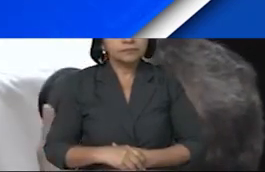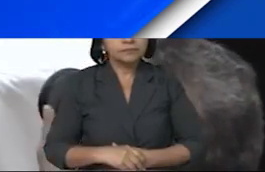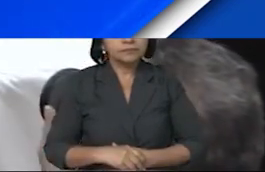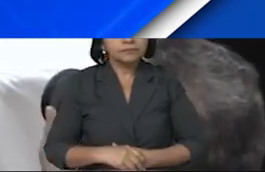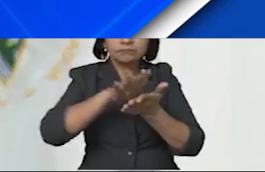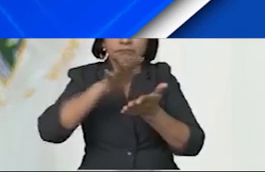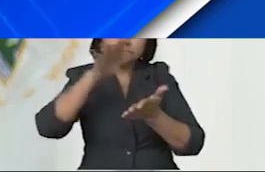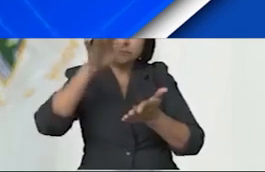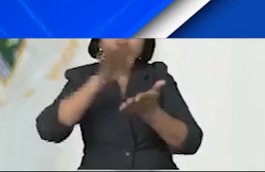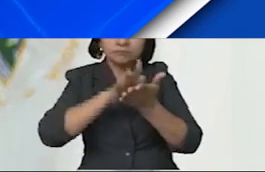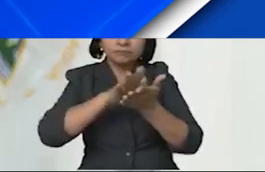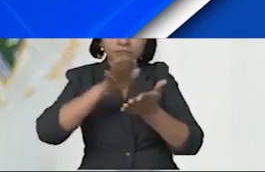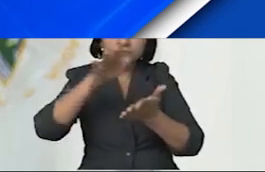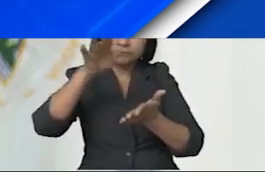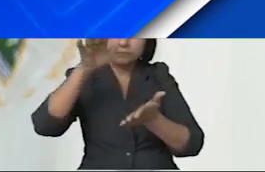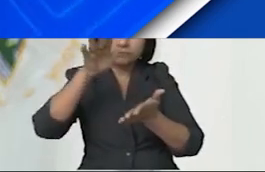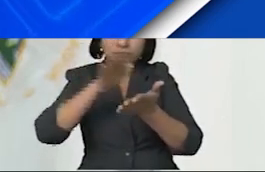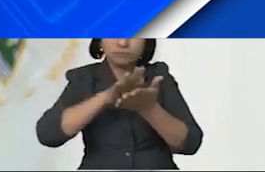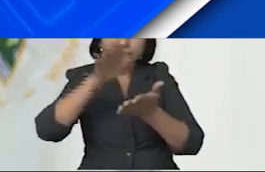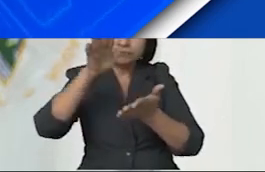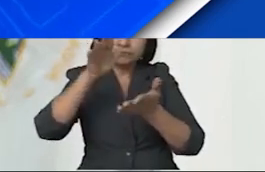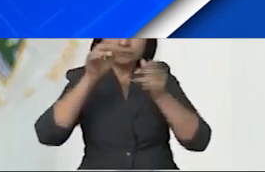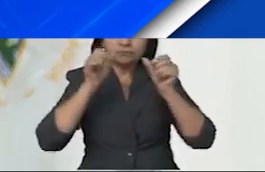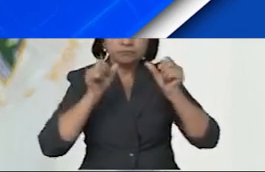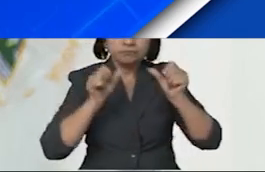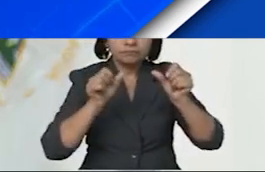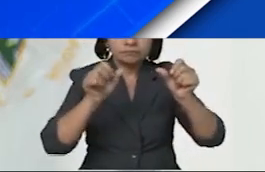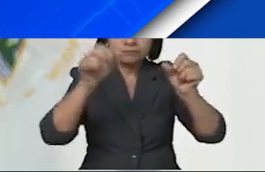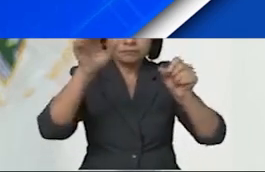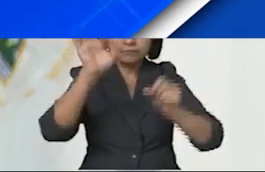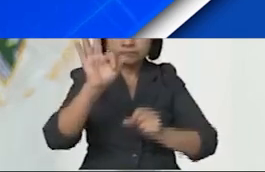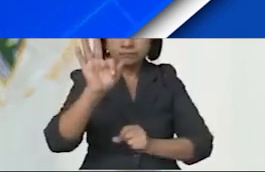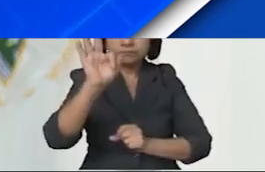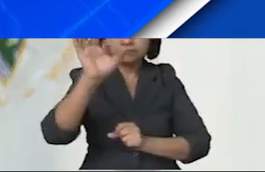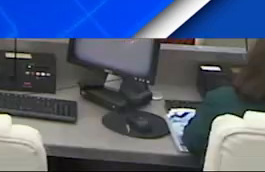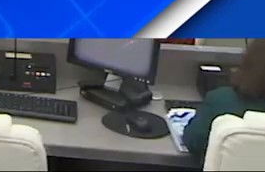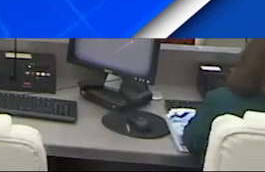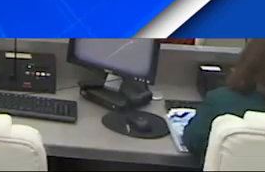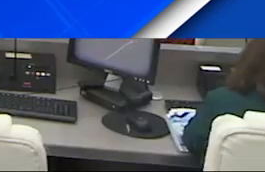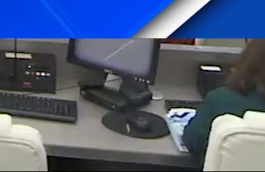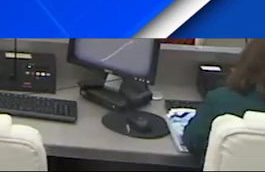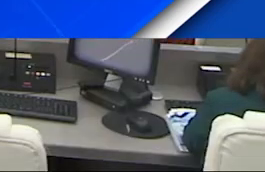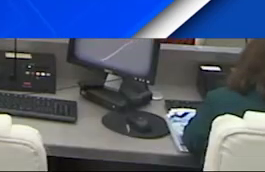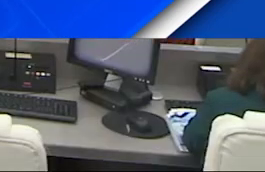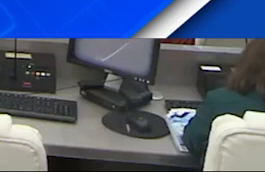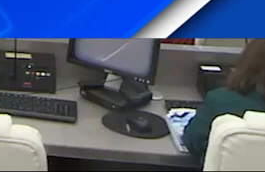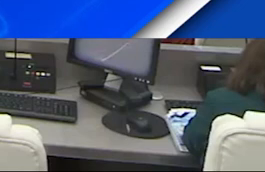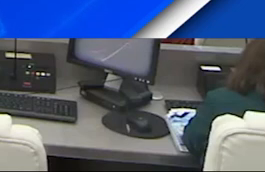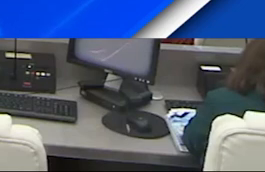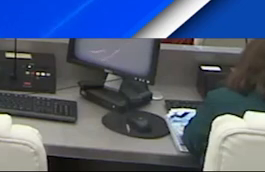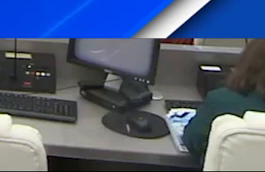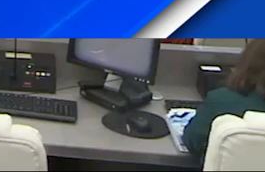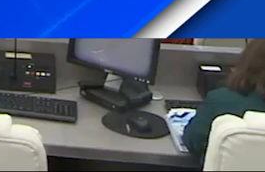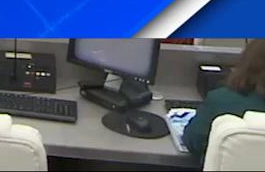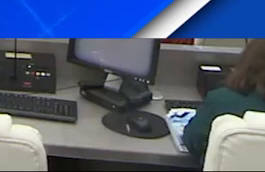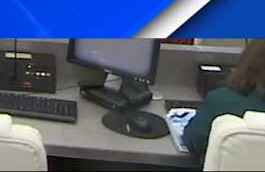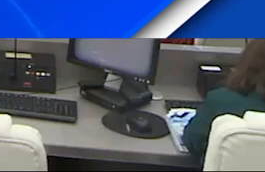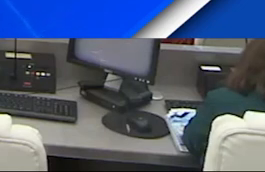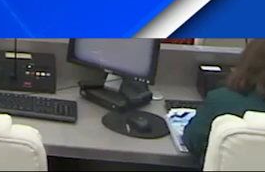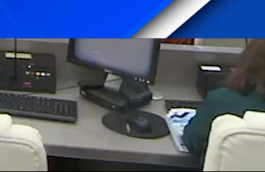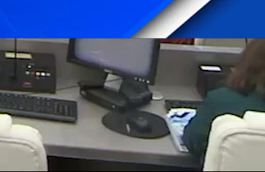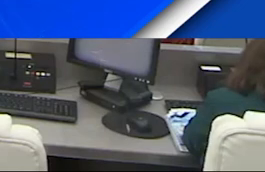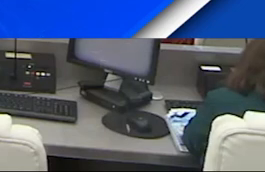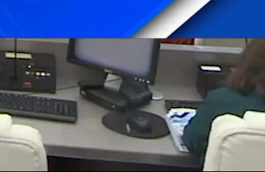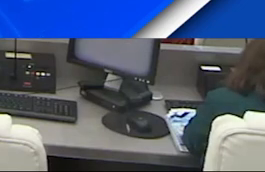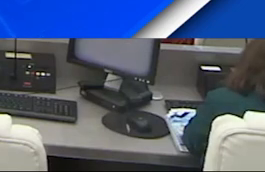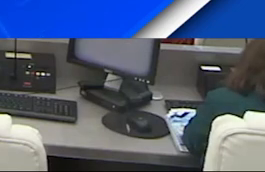glorioso e inmortal Frente Sandinista. Silvani fue miembro de la bancada del Frente